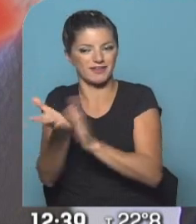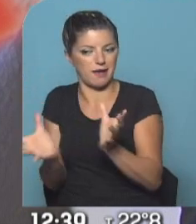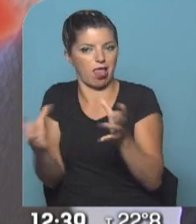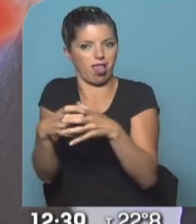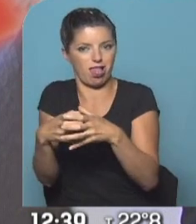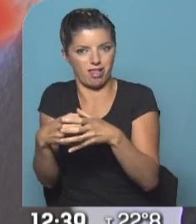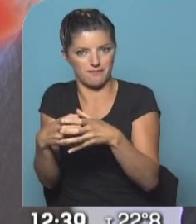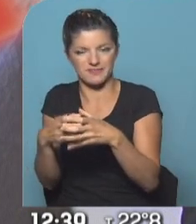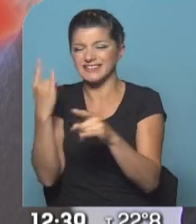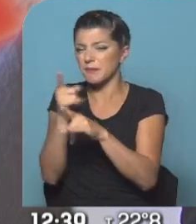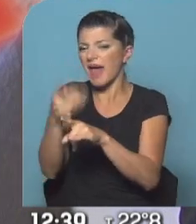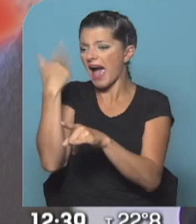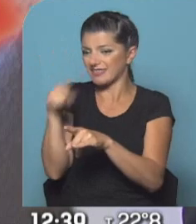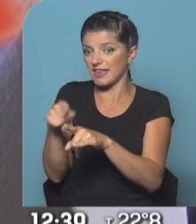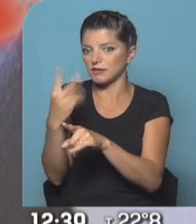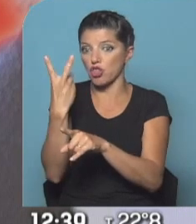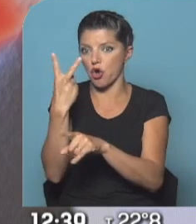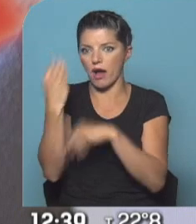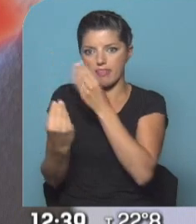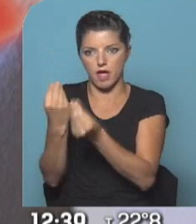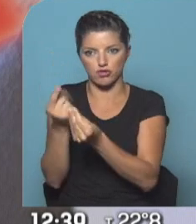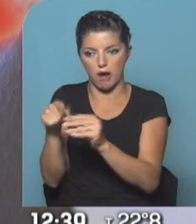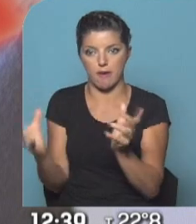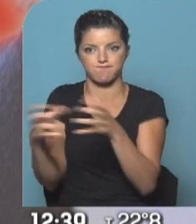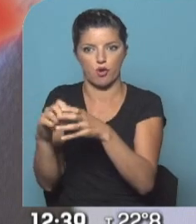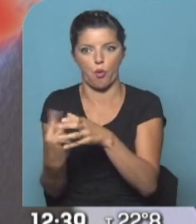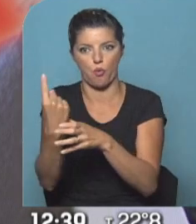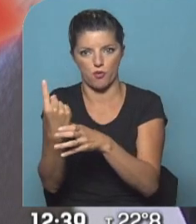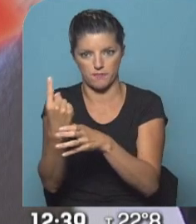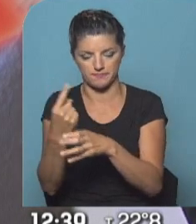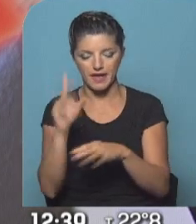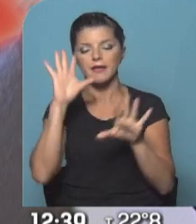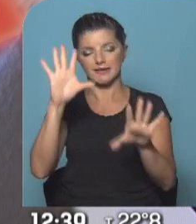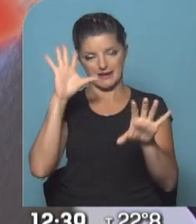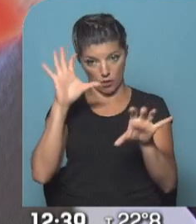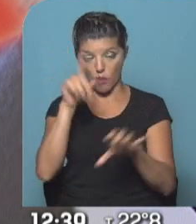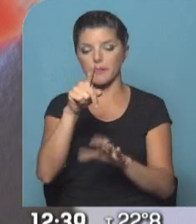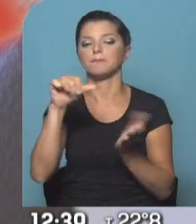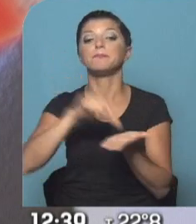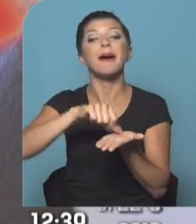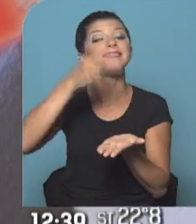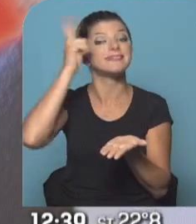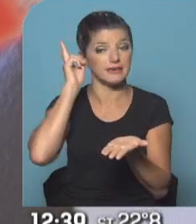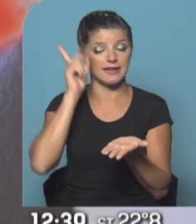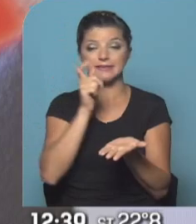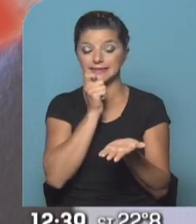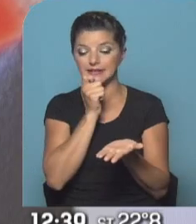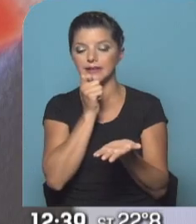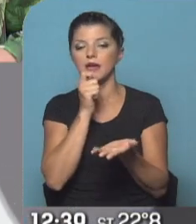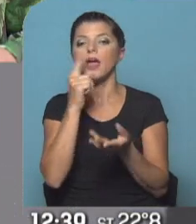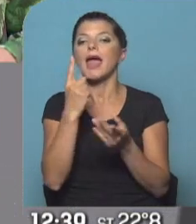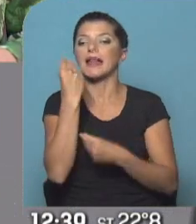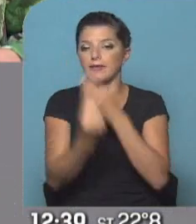general la derecha presentaba 2 candidatos. Recordemos que en Chile hay balotaje con 50%, es decir, si ninguno de los candidatos obtiene